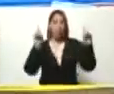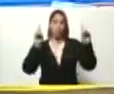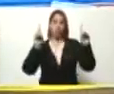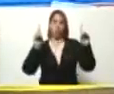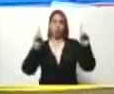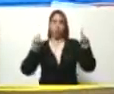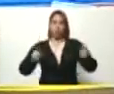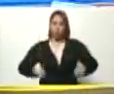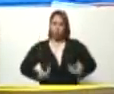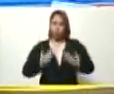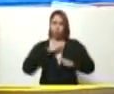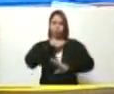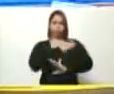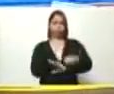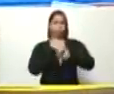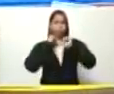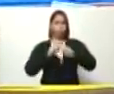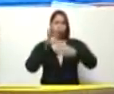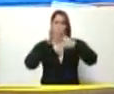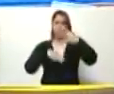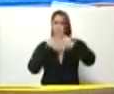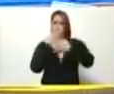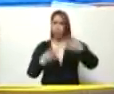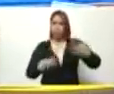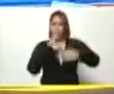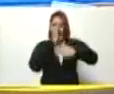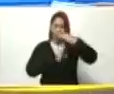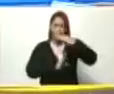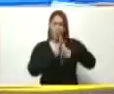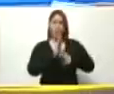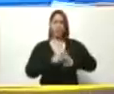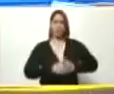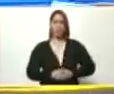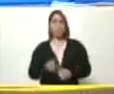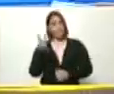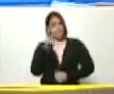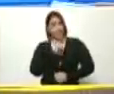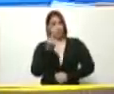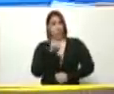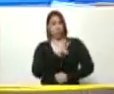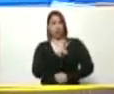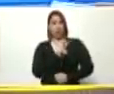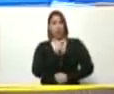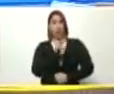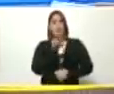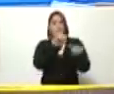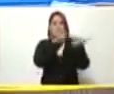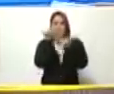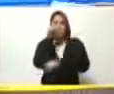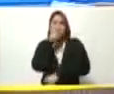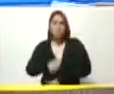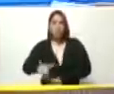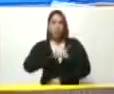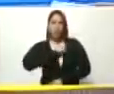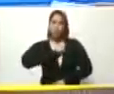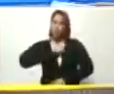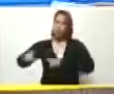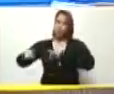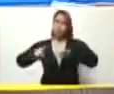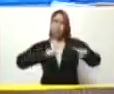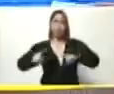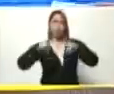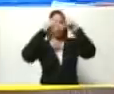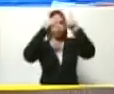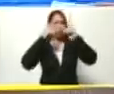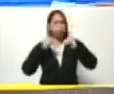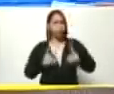pura, transparente y genuina, y en Venezuela es el pueblo el que manda, el que decide